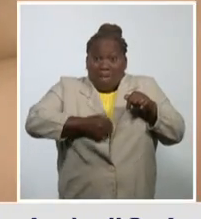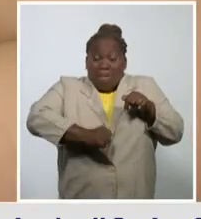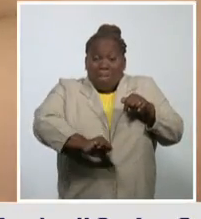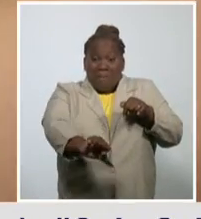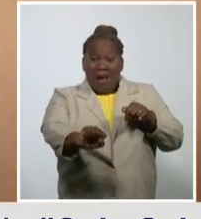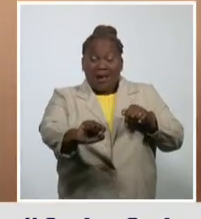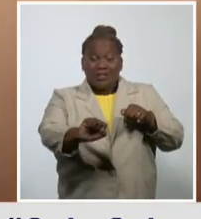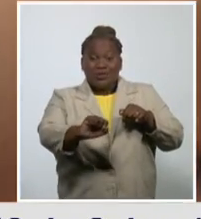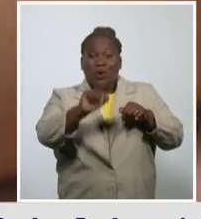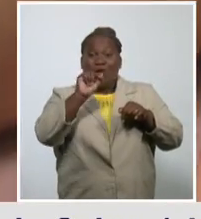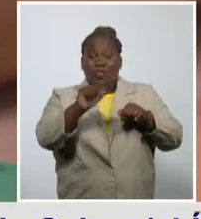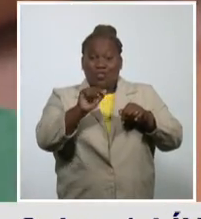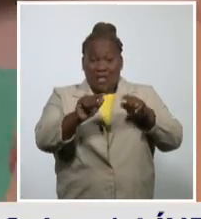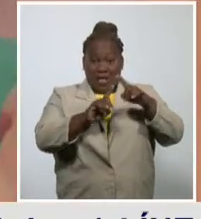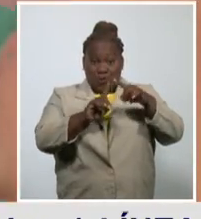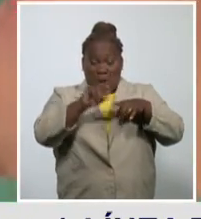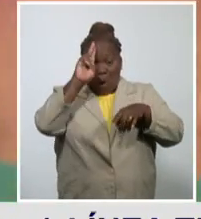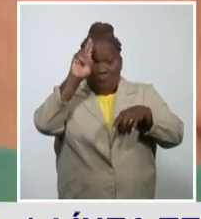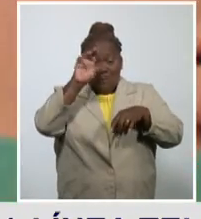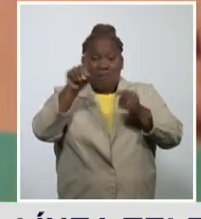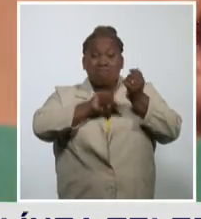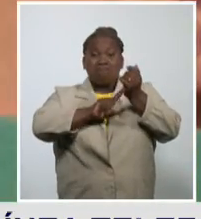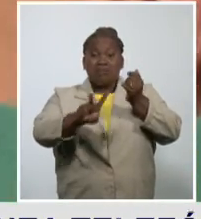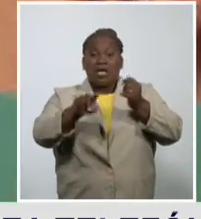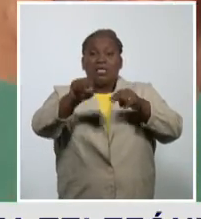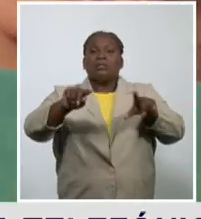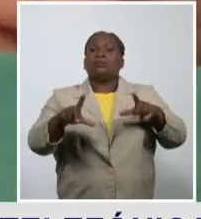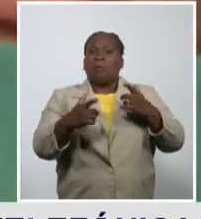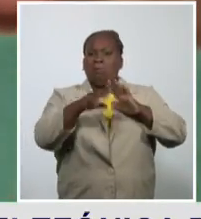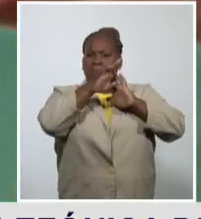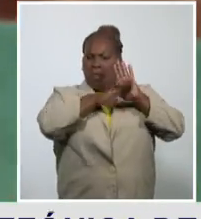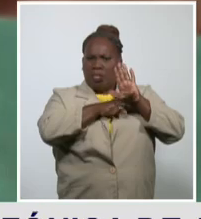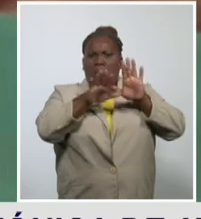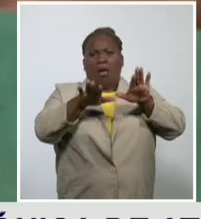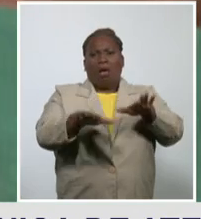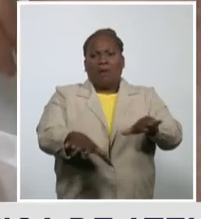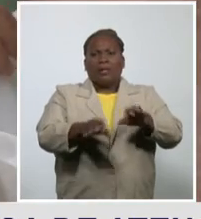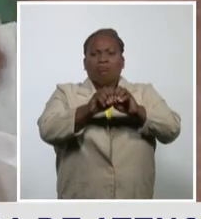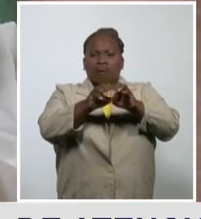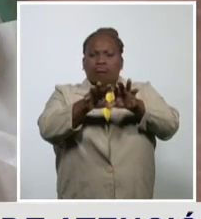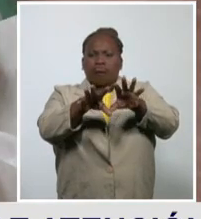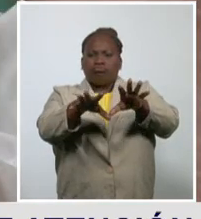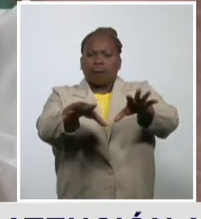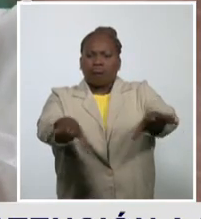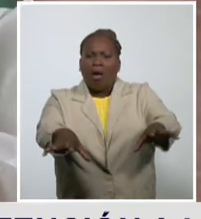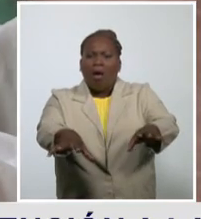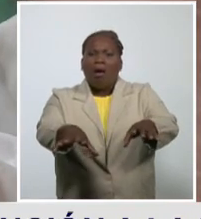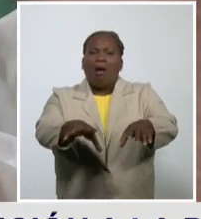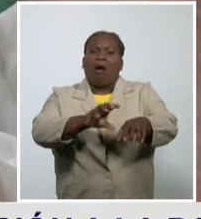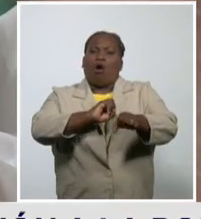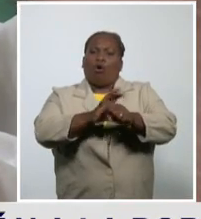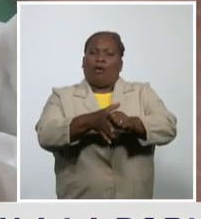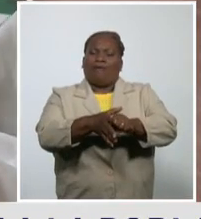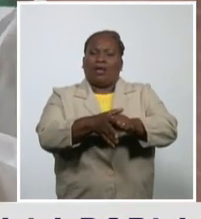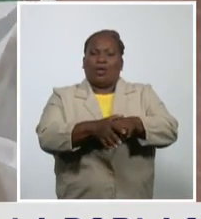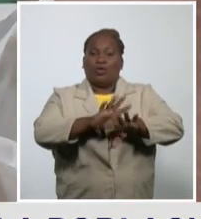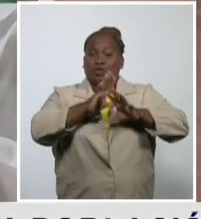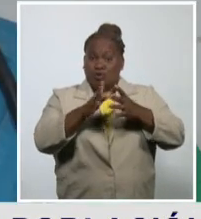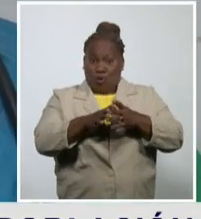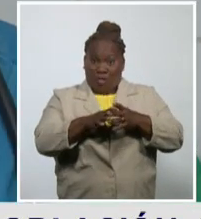centro asistencial de Las Tunas se cumplen las medidas para evitar la propagación del nuevo coronavirus. Todas las